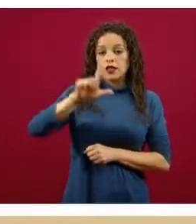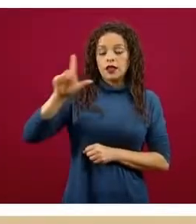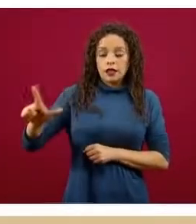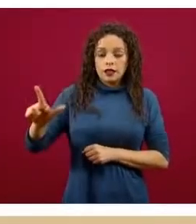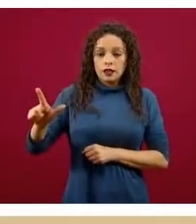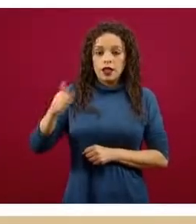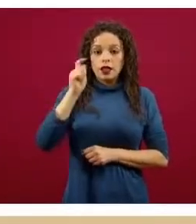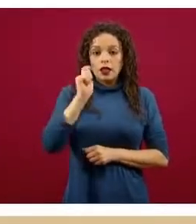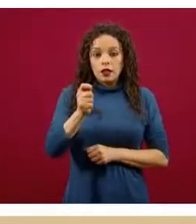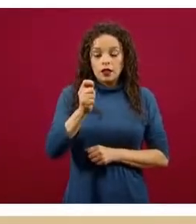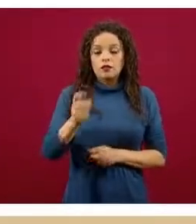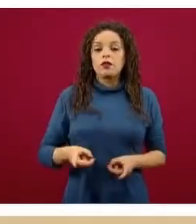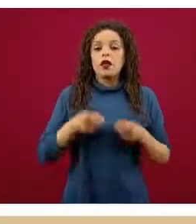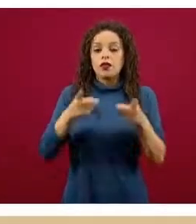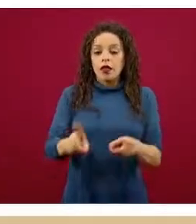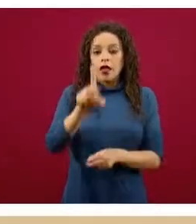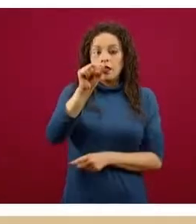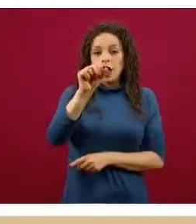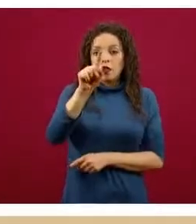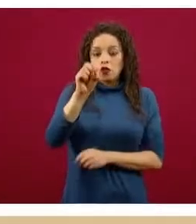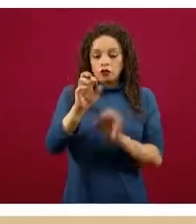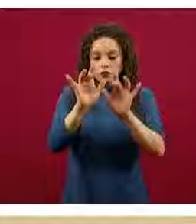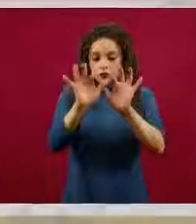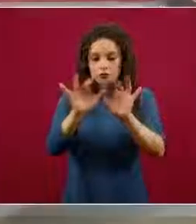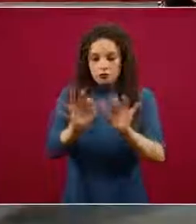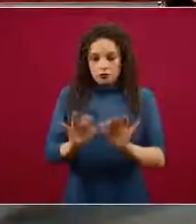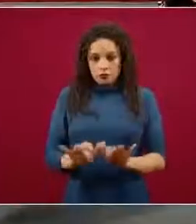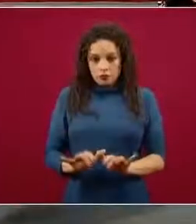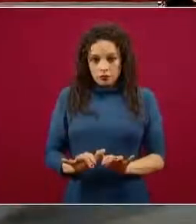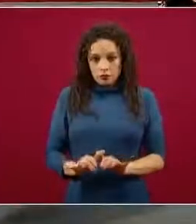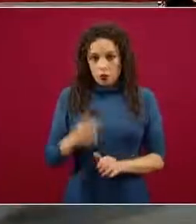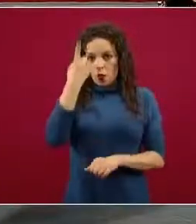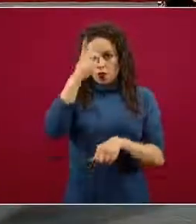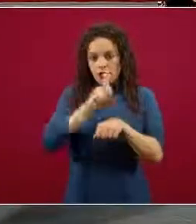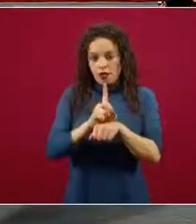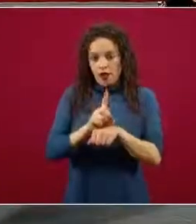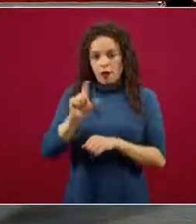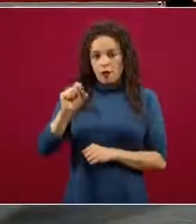quienes nos dieron datos en las últimas 24 horas.